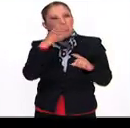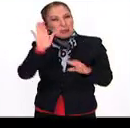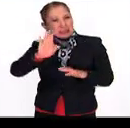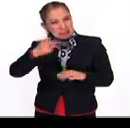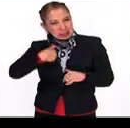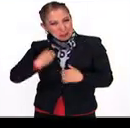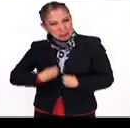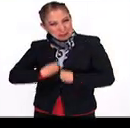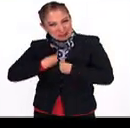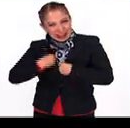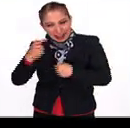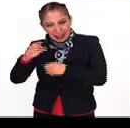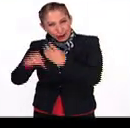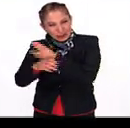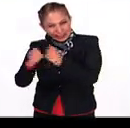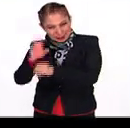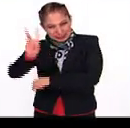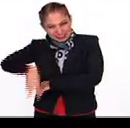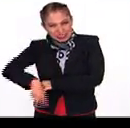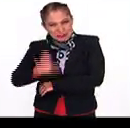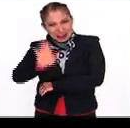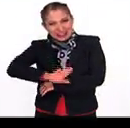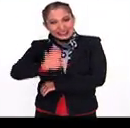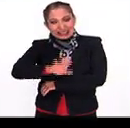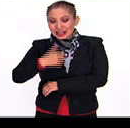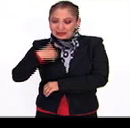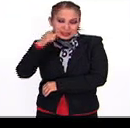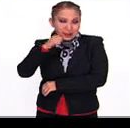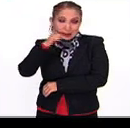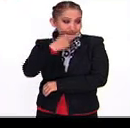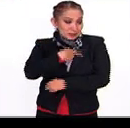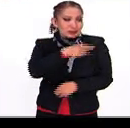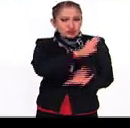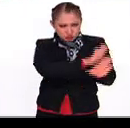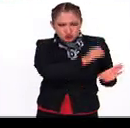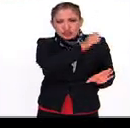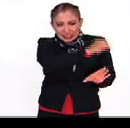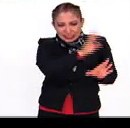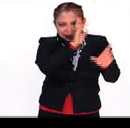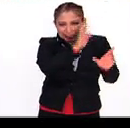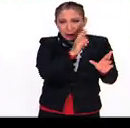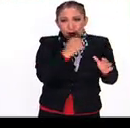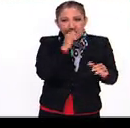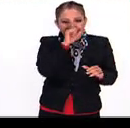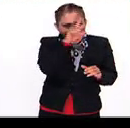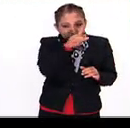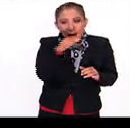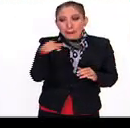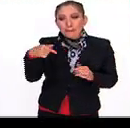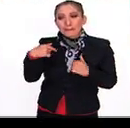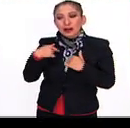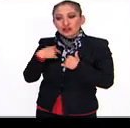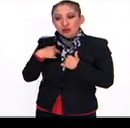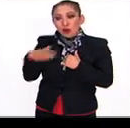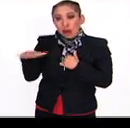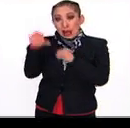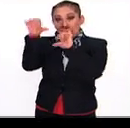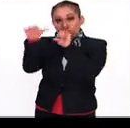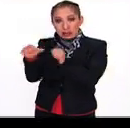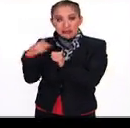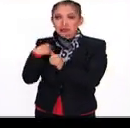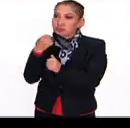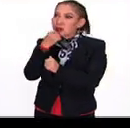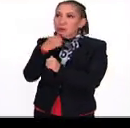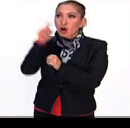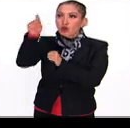tuvieran alma y vida, sí, sí tiene, frecuentemente más que las personas. Entonces, claro, es algo que, bueno, en el campo del arte